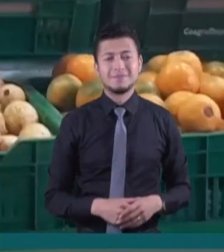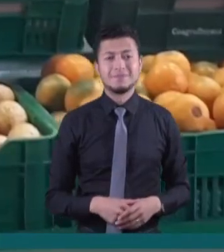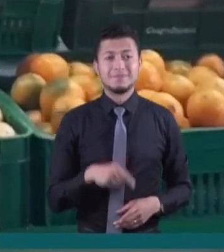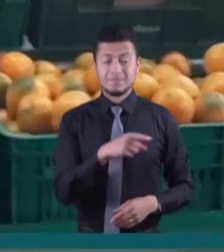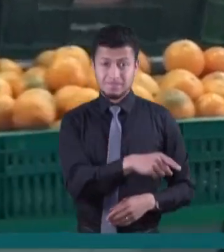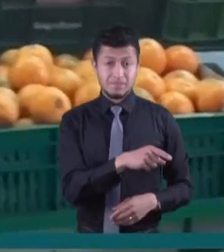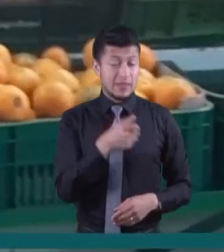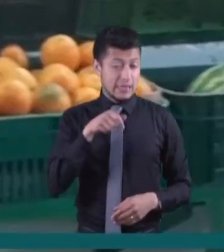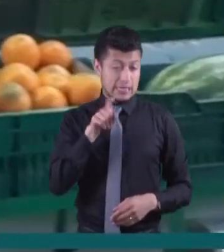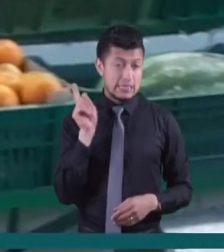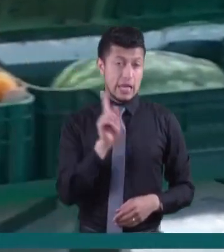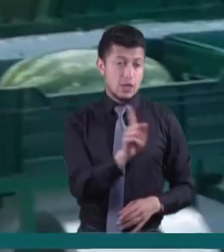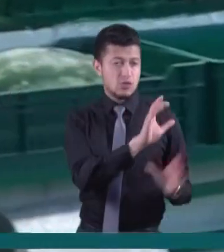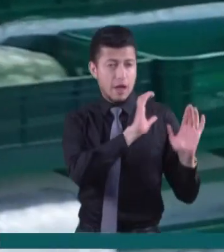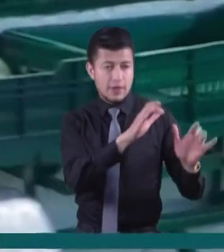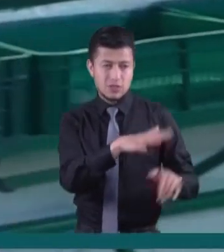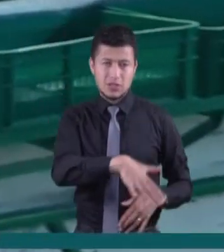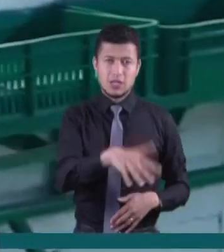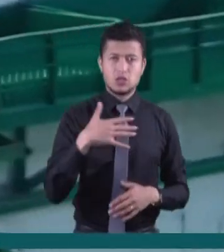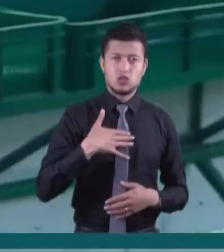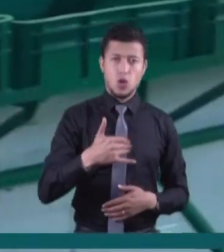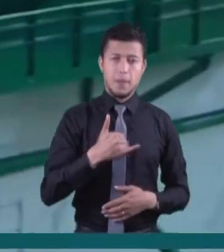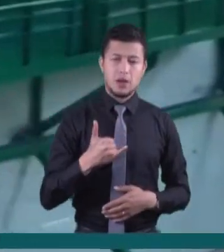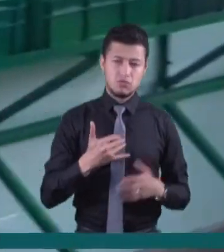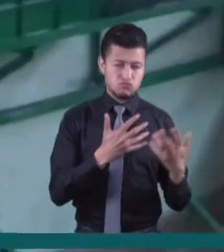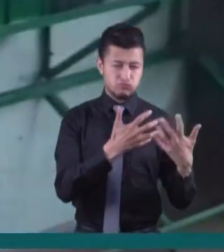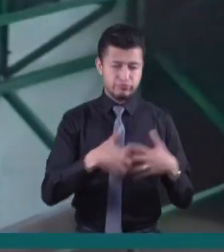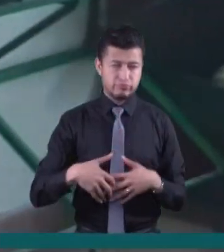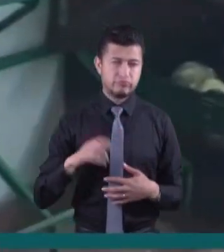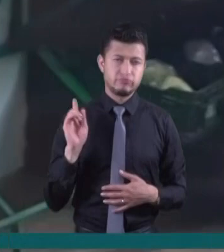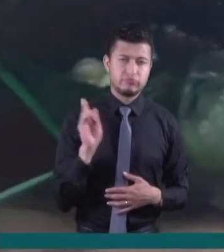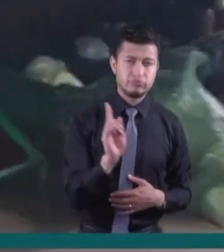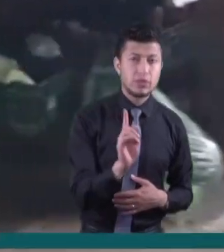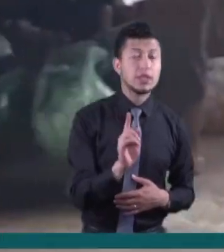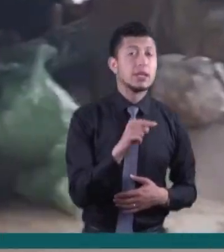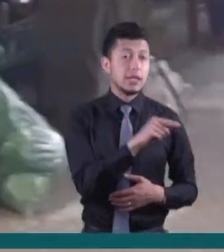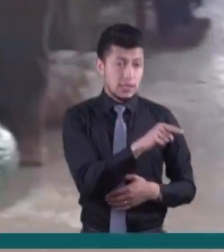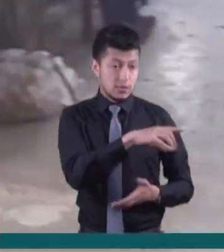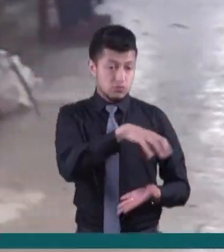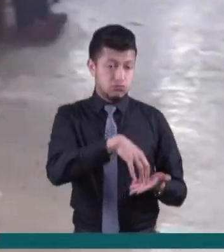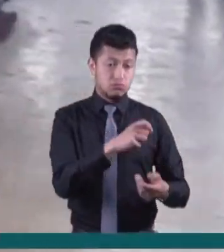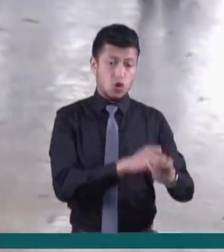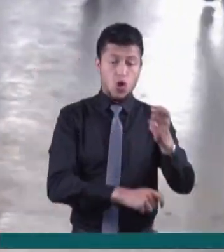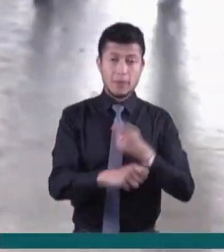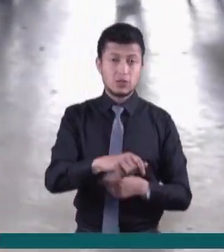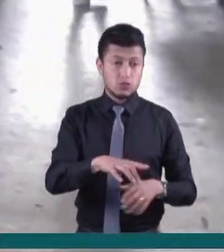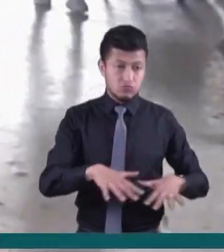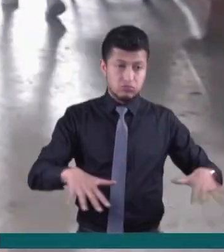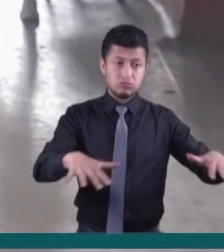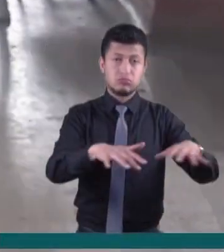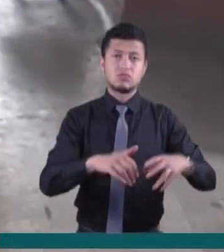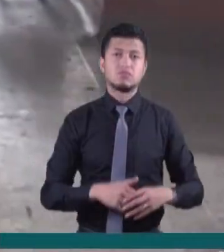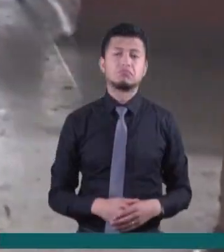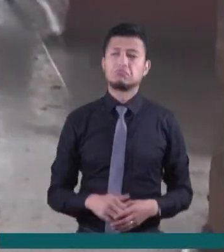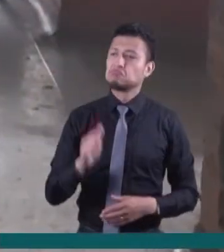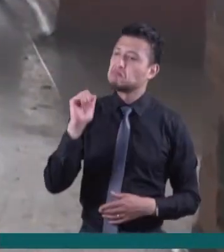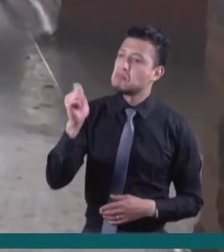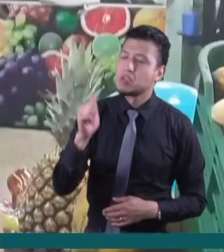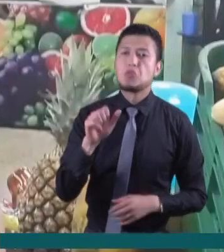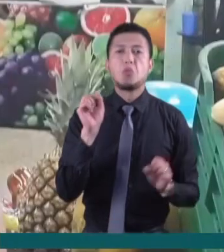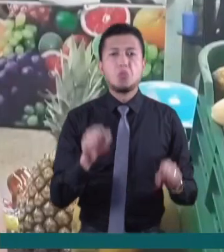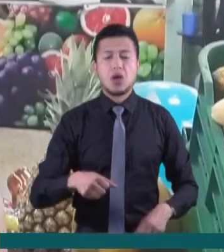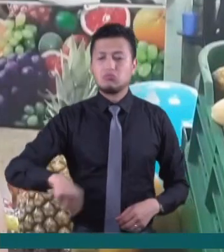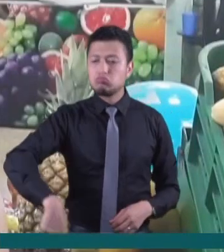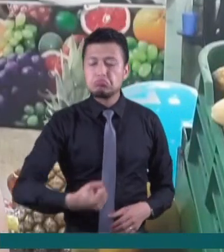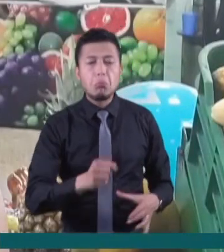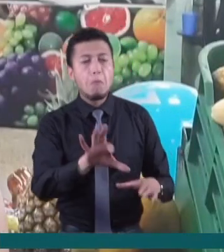la central de abastos de Yopal cumple 16 años de funcionamiento y es realmente una central para el comercio local. Pueden escoger a su